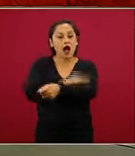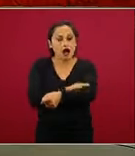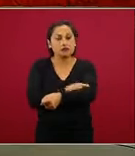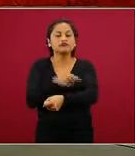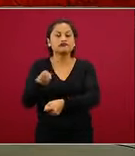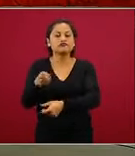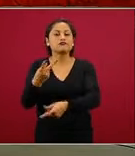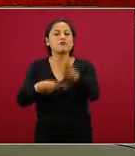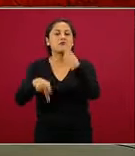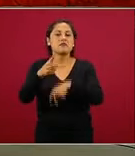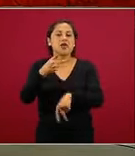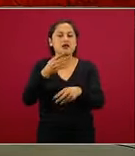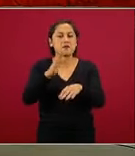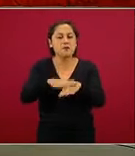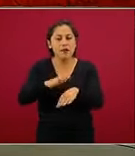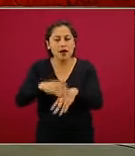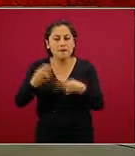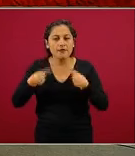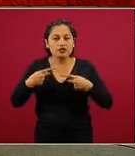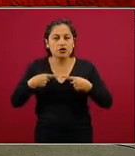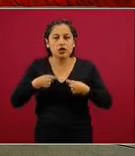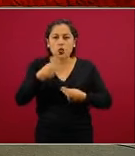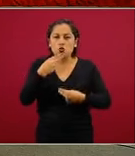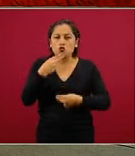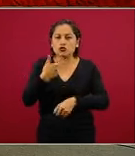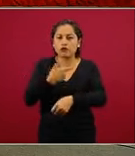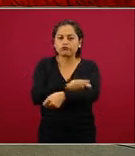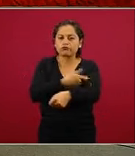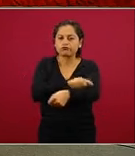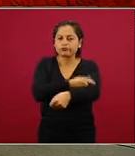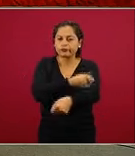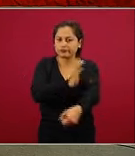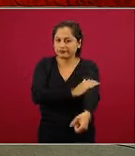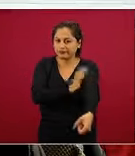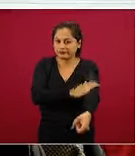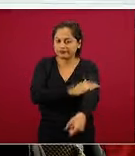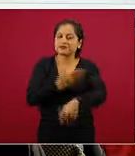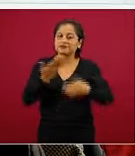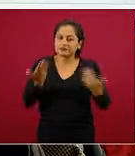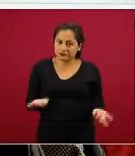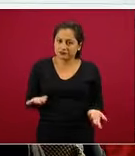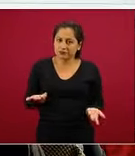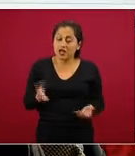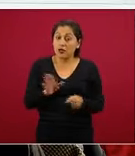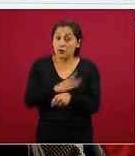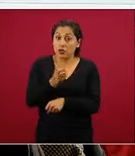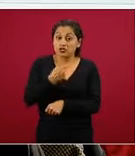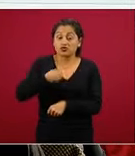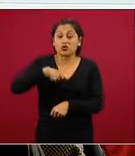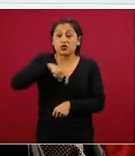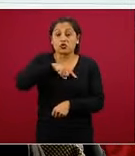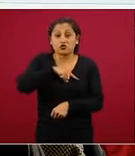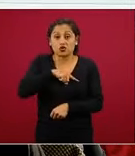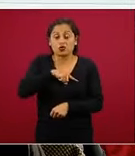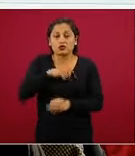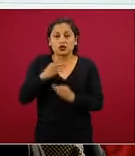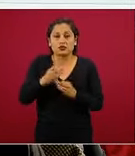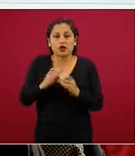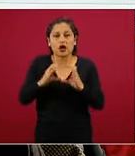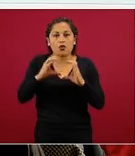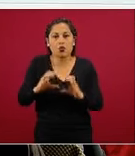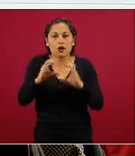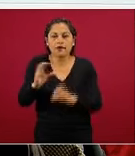también. Entonces no queremos meter dispositivos tecnológicos en una situación que ya consideramos puede ser problemática y puede